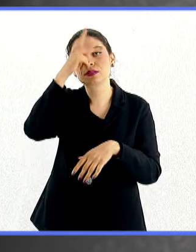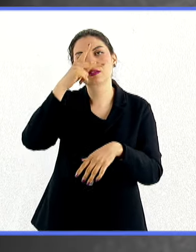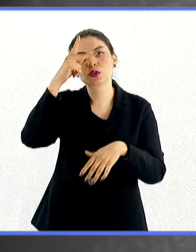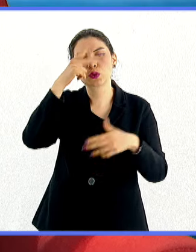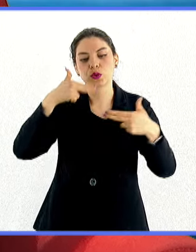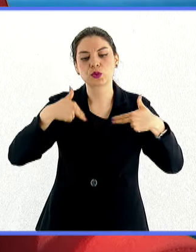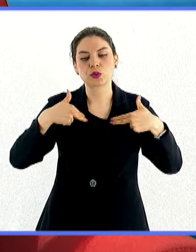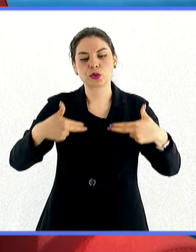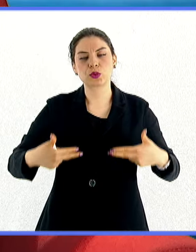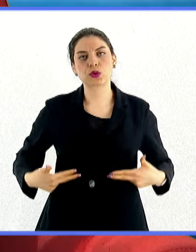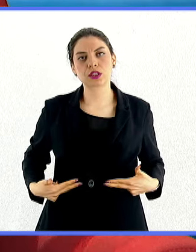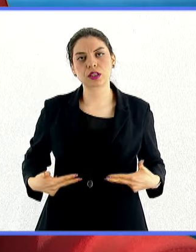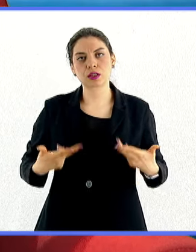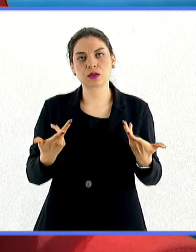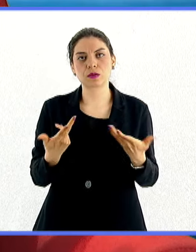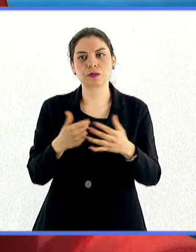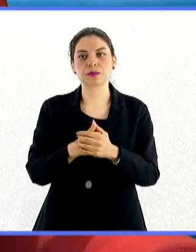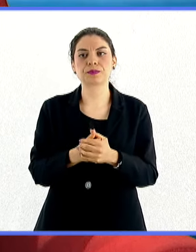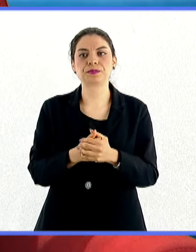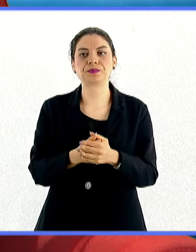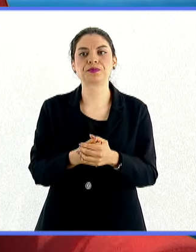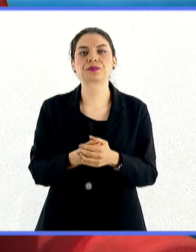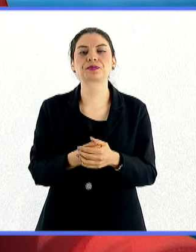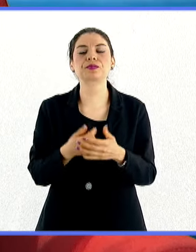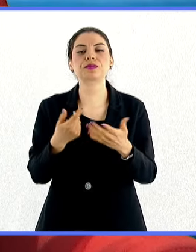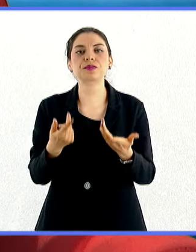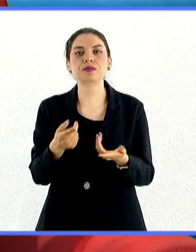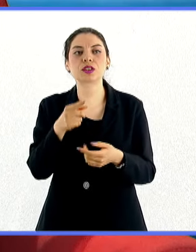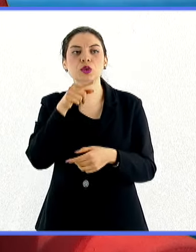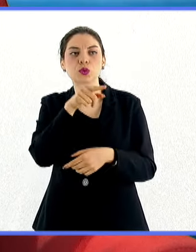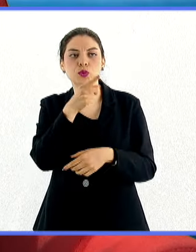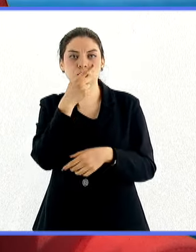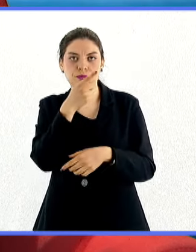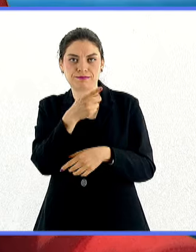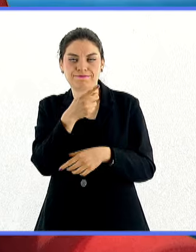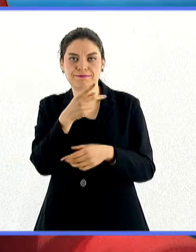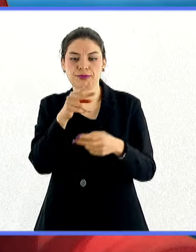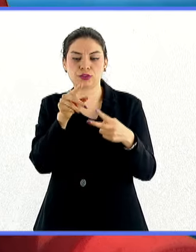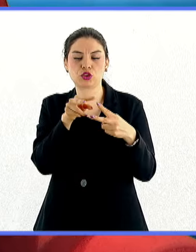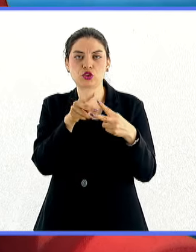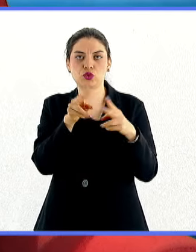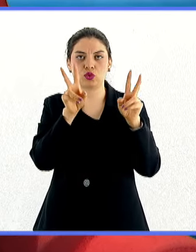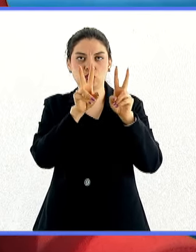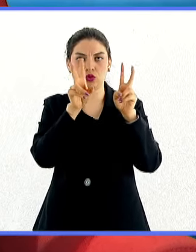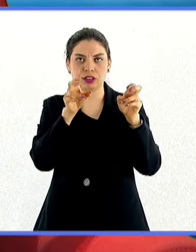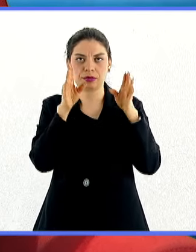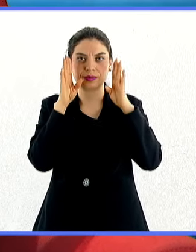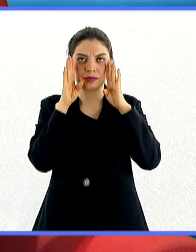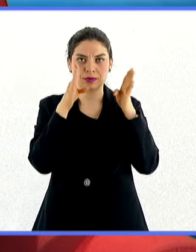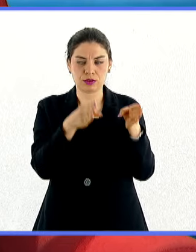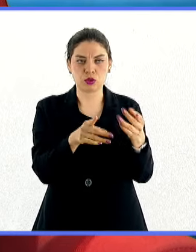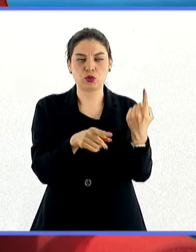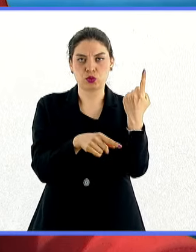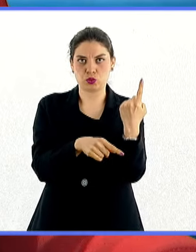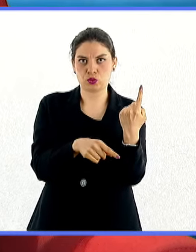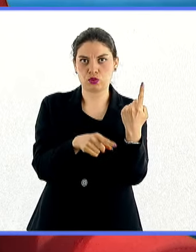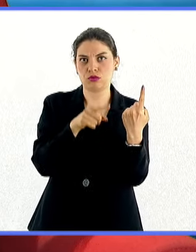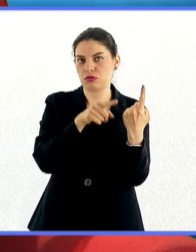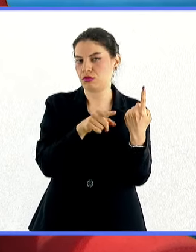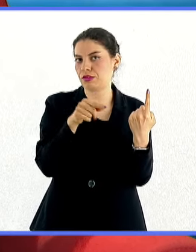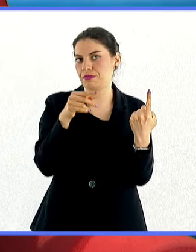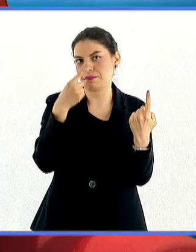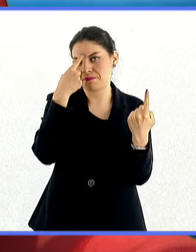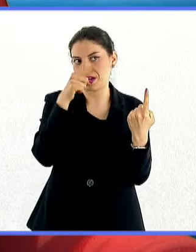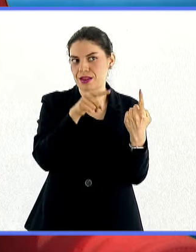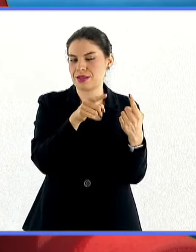refieres a todos estos conceptos y haces todo este recorrido, pero centrándote en dos temas que uno que ya nos dices es el que te ha interesado toda